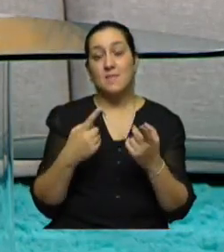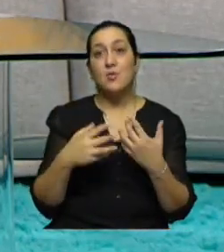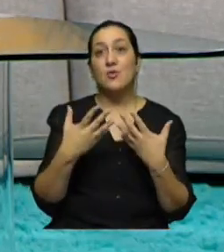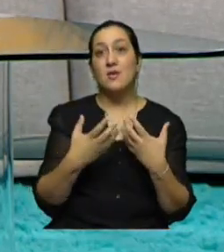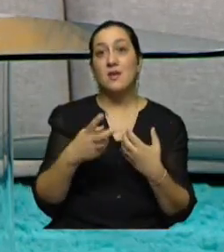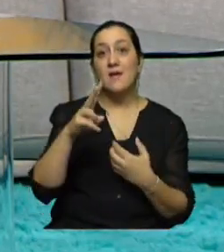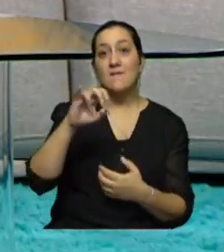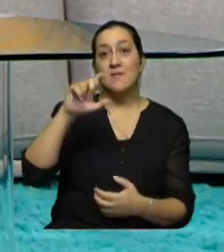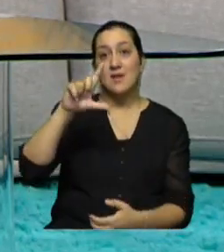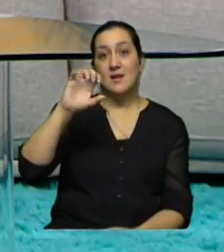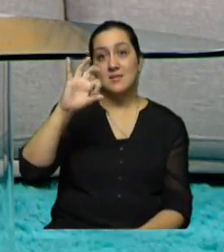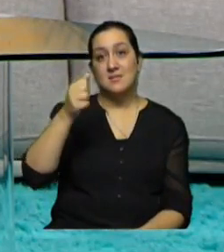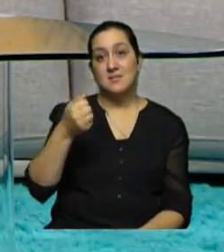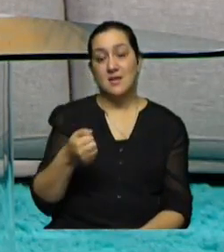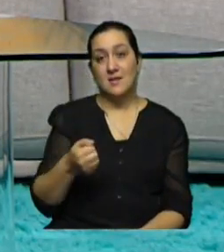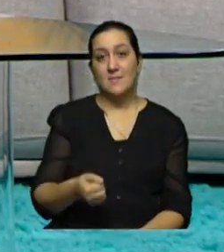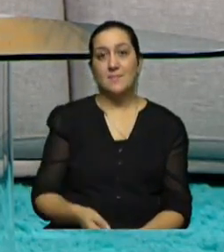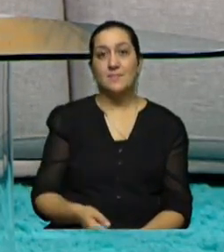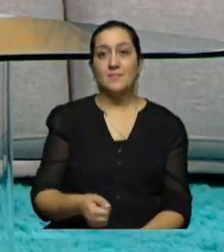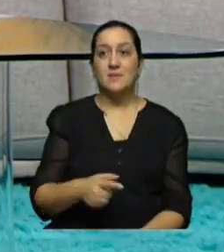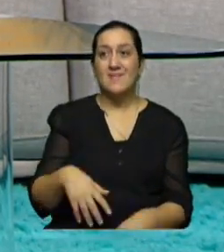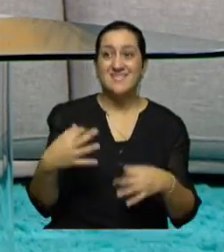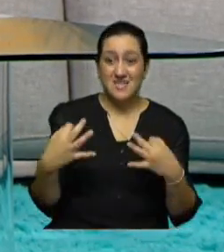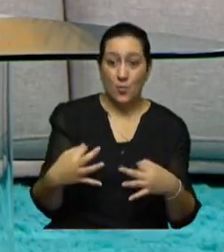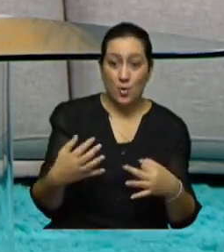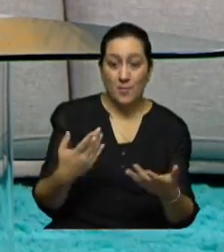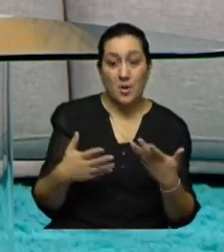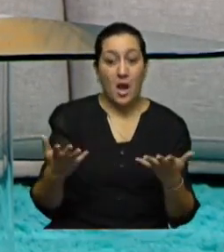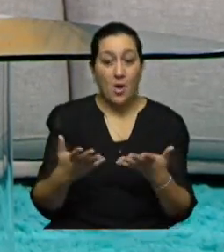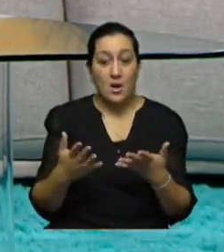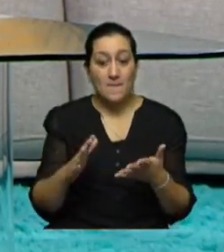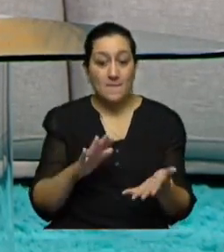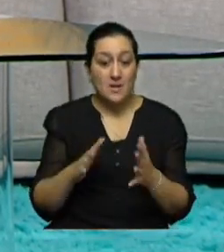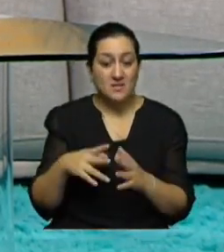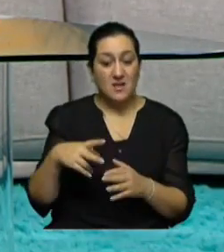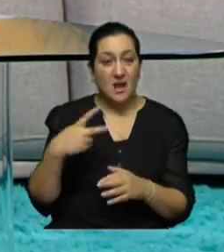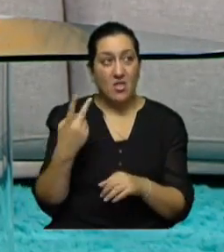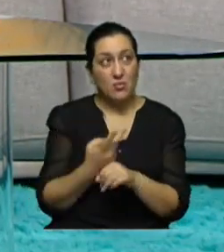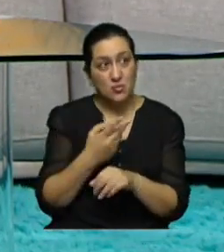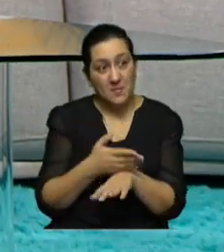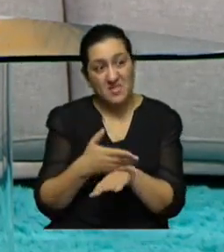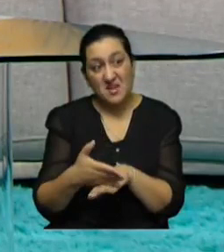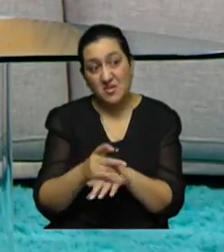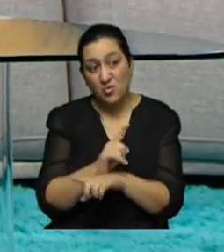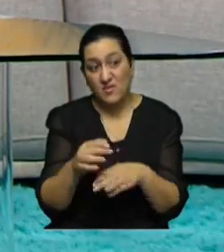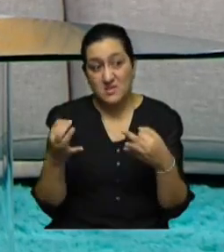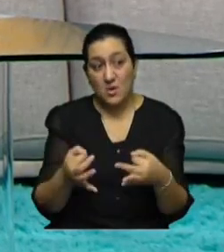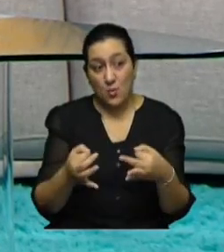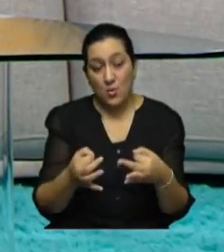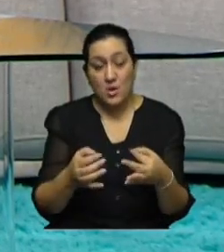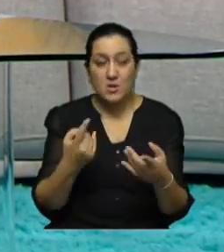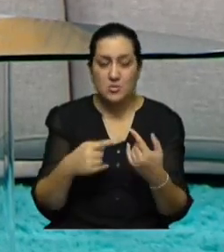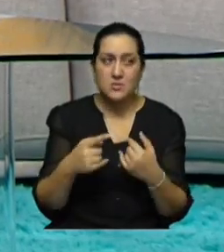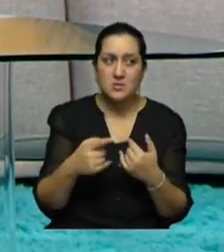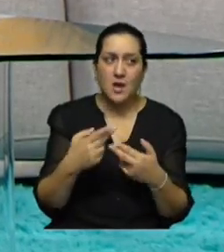como técnico de la selección uruguaya de fútbol, y estaba seguro, y ahora parece que a las dos horas ya no estaba tan seguro, pero sería un argentino. Entonces empezaron a